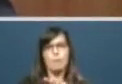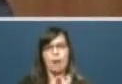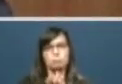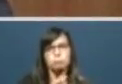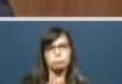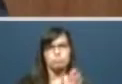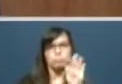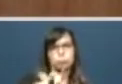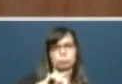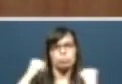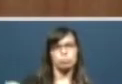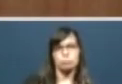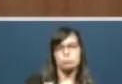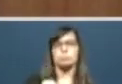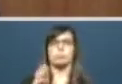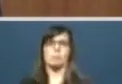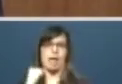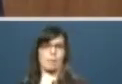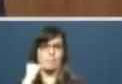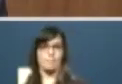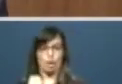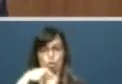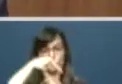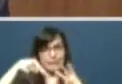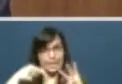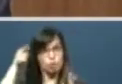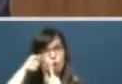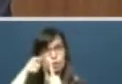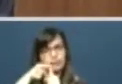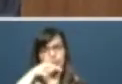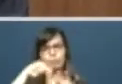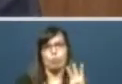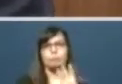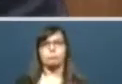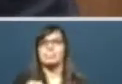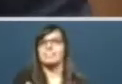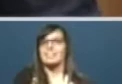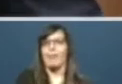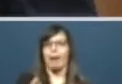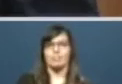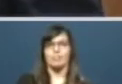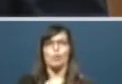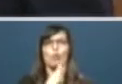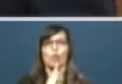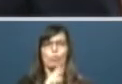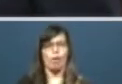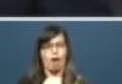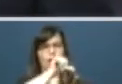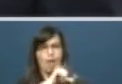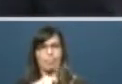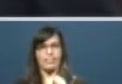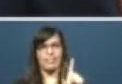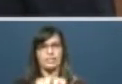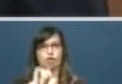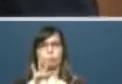empleo la conjunción de estos tres objetivos se viene reflejando en nuestras principales decisiones presupuestarias